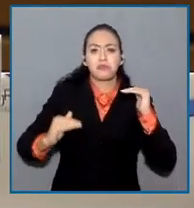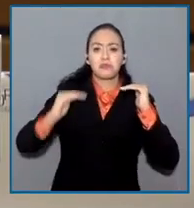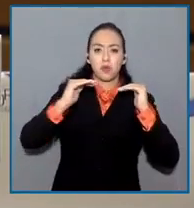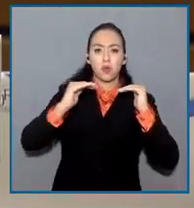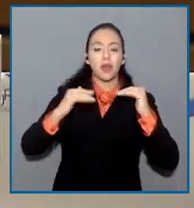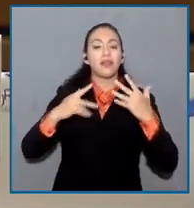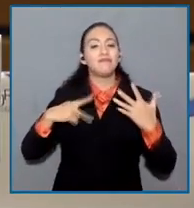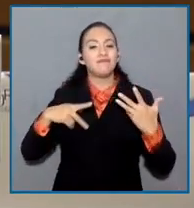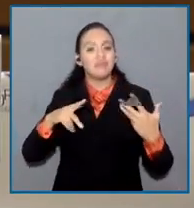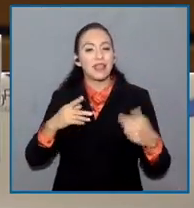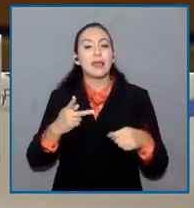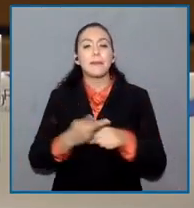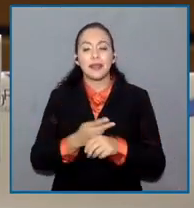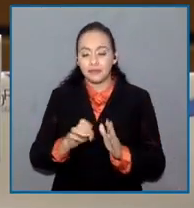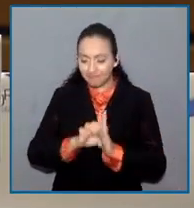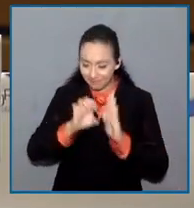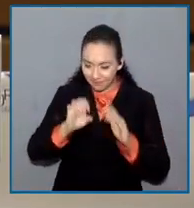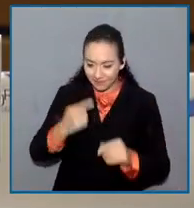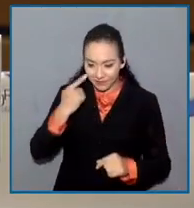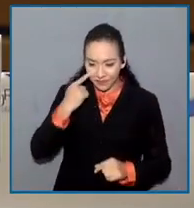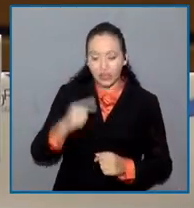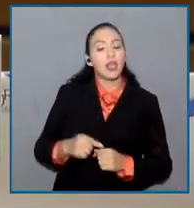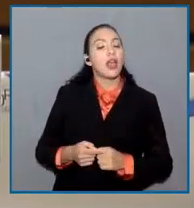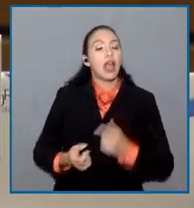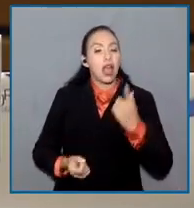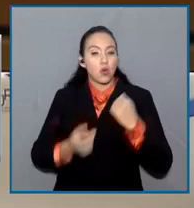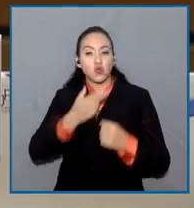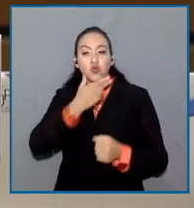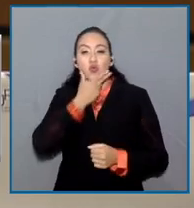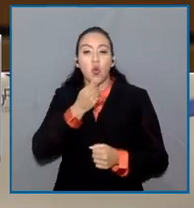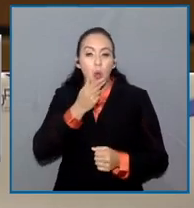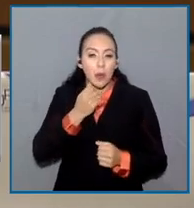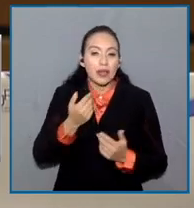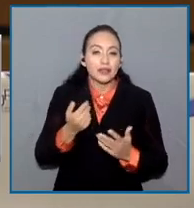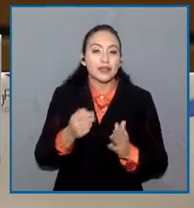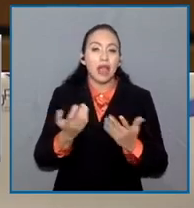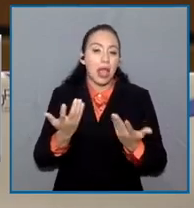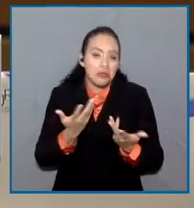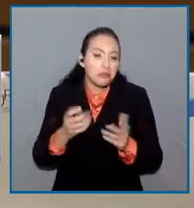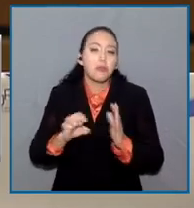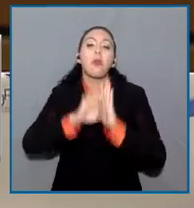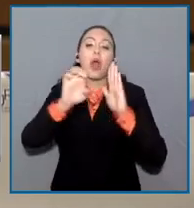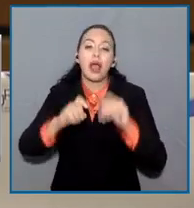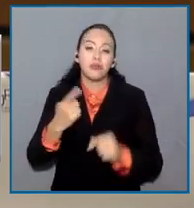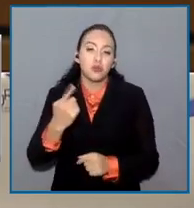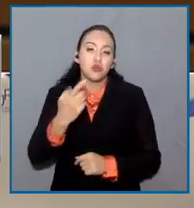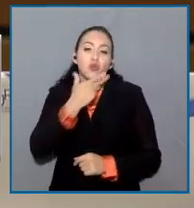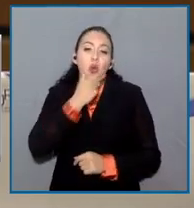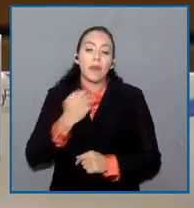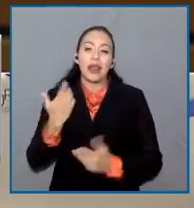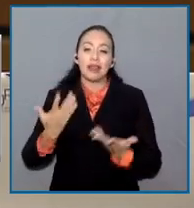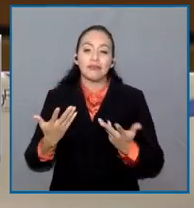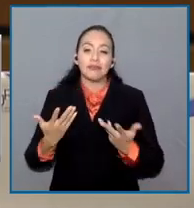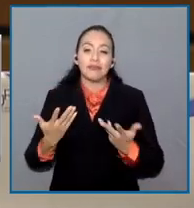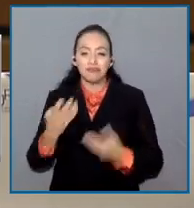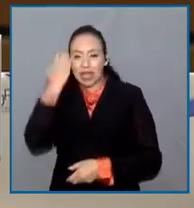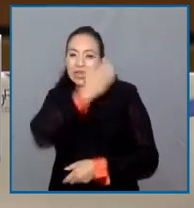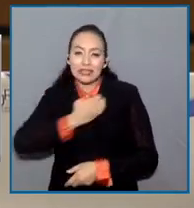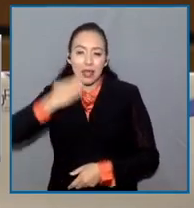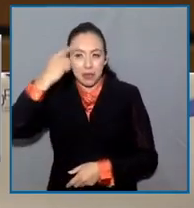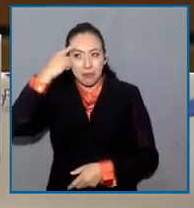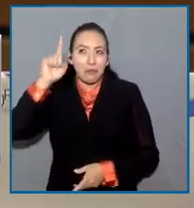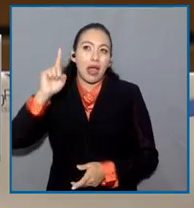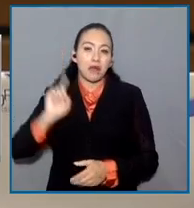ciertas promociones, pero puede ser para Poder Judicial o puede ser para Servicio Exterior, porque tengo miedo